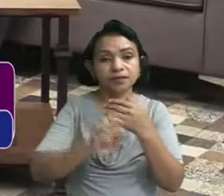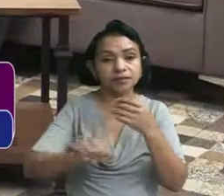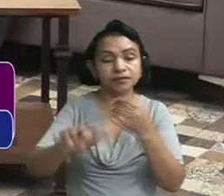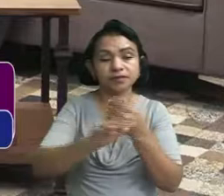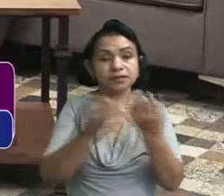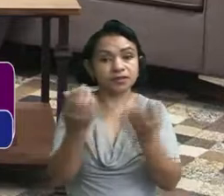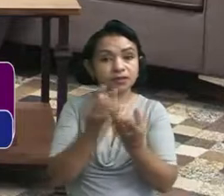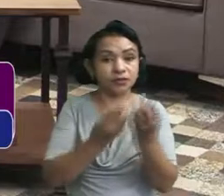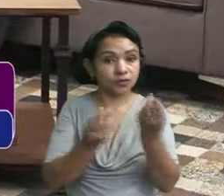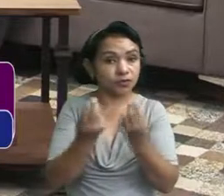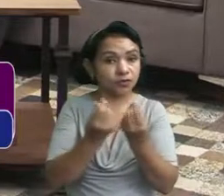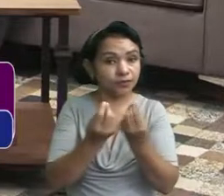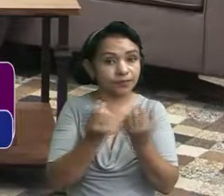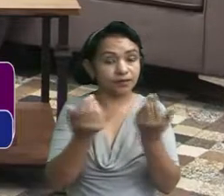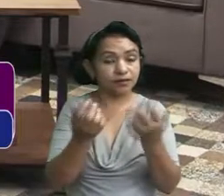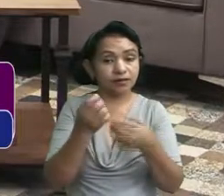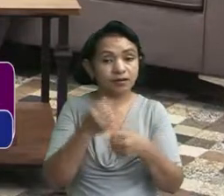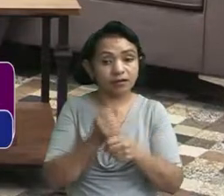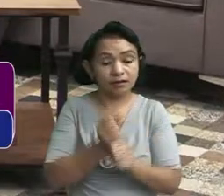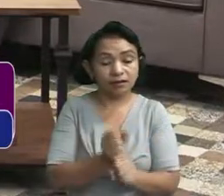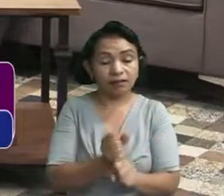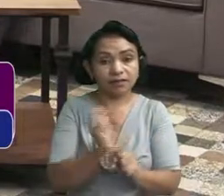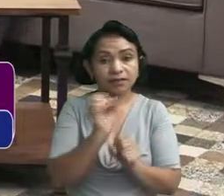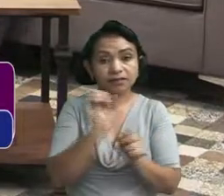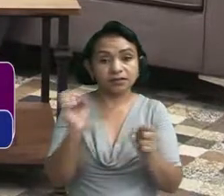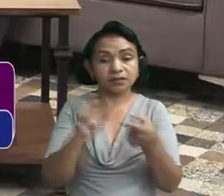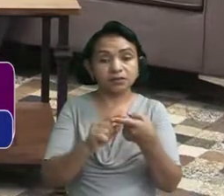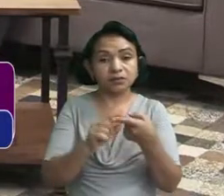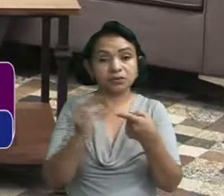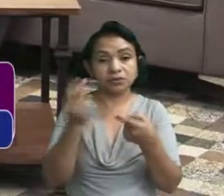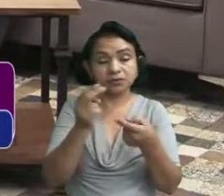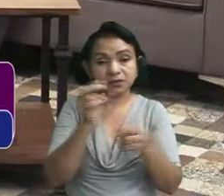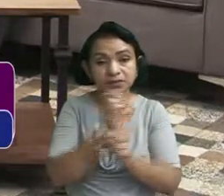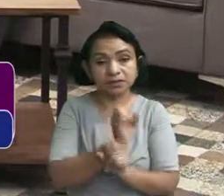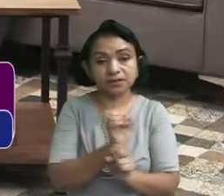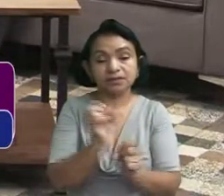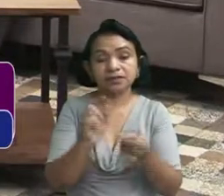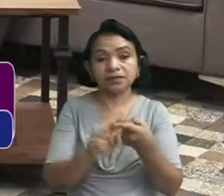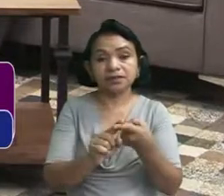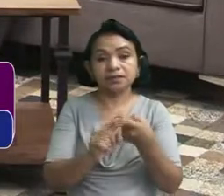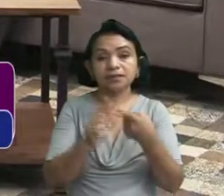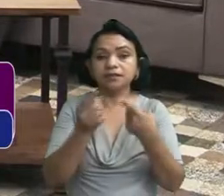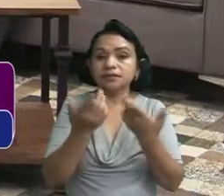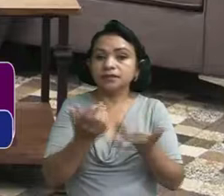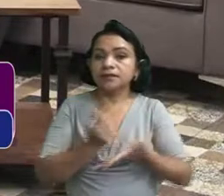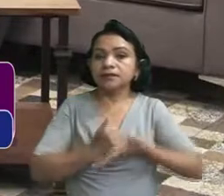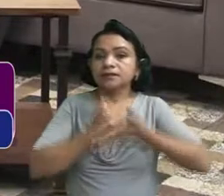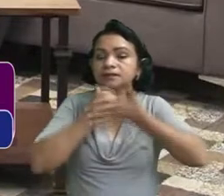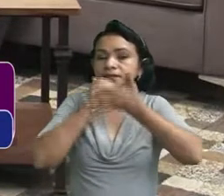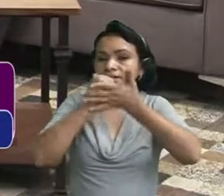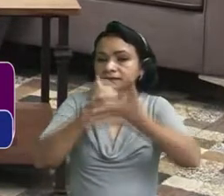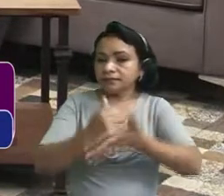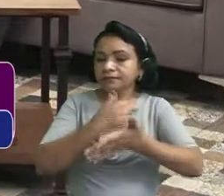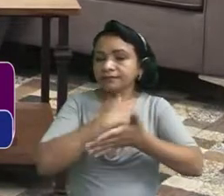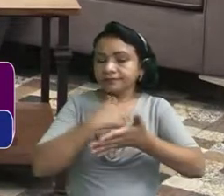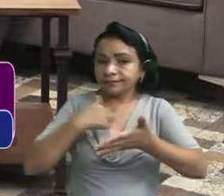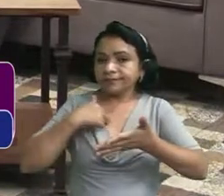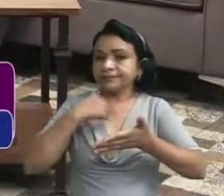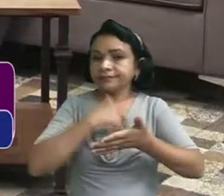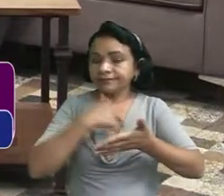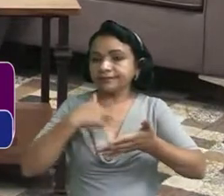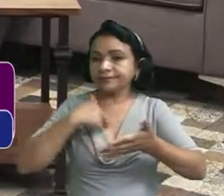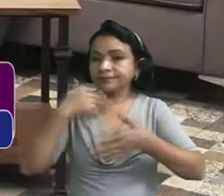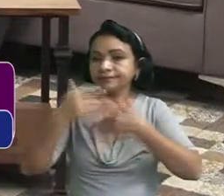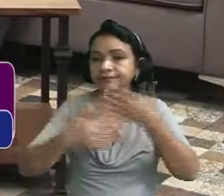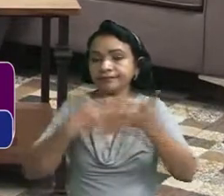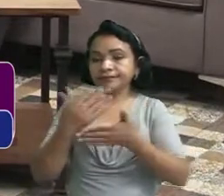programas económicos, hambre cero, usura cero, una serie de programas solidarios que han permitido que la gente vaya saliendo de condición de